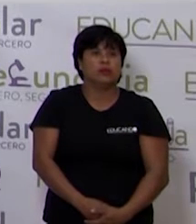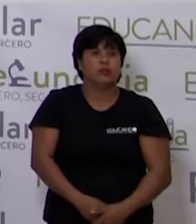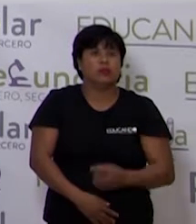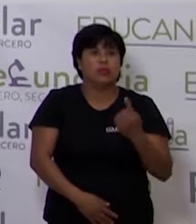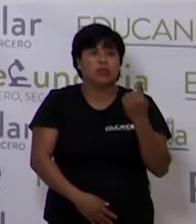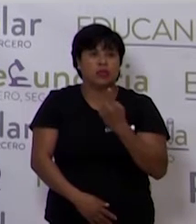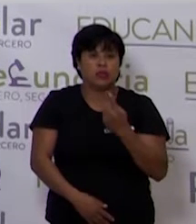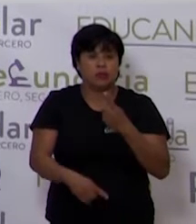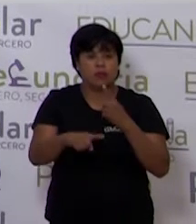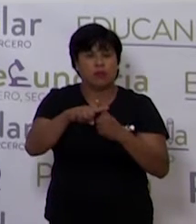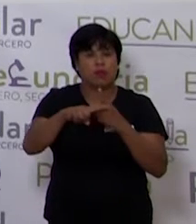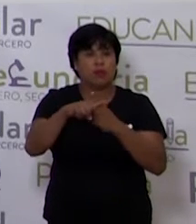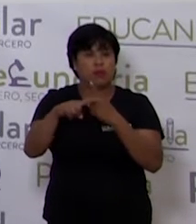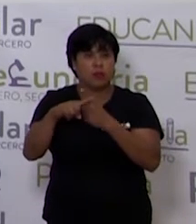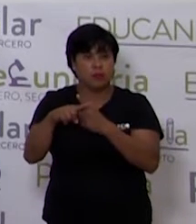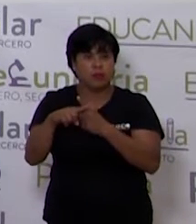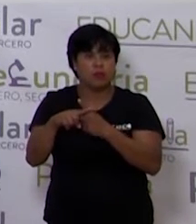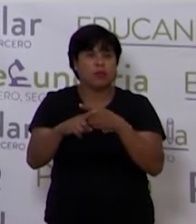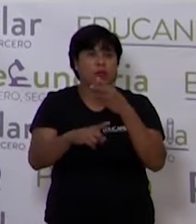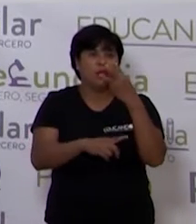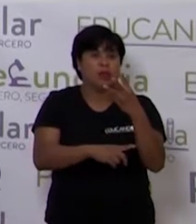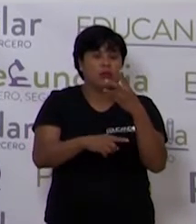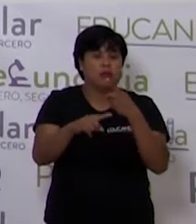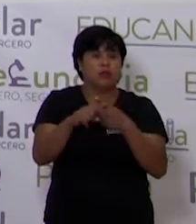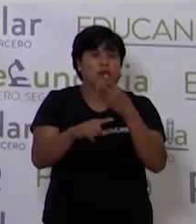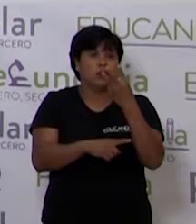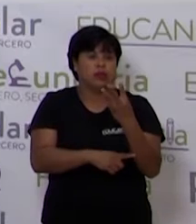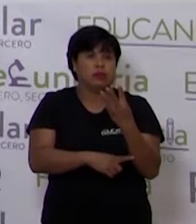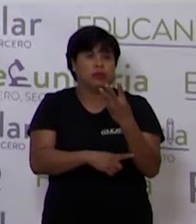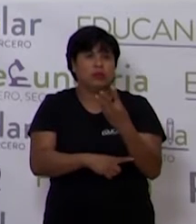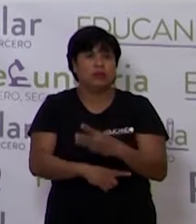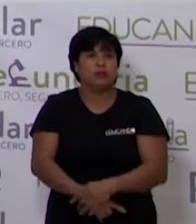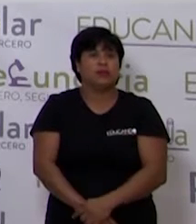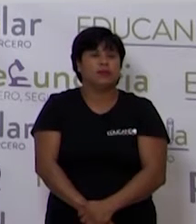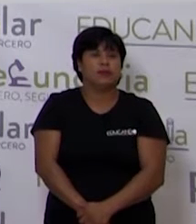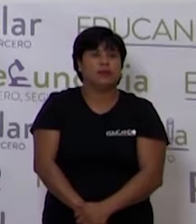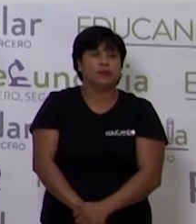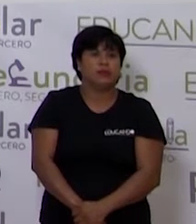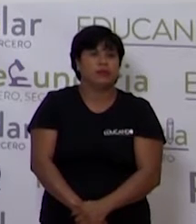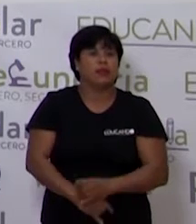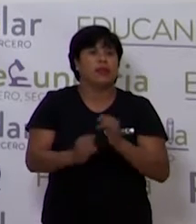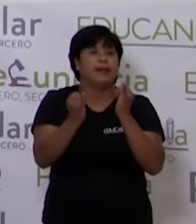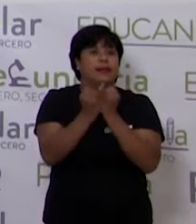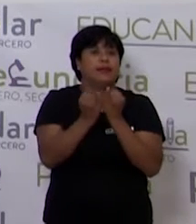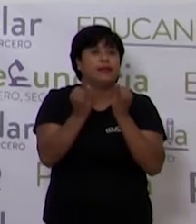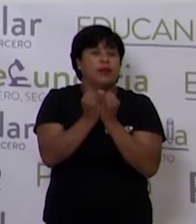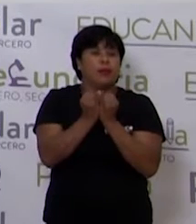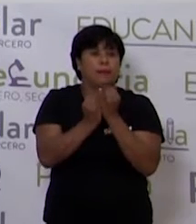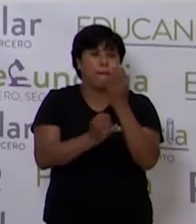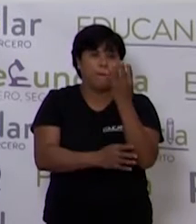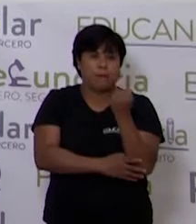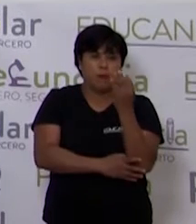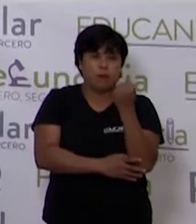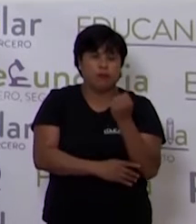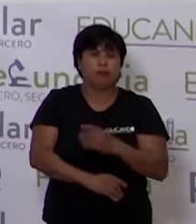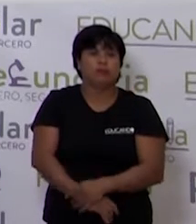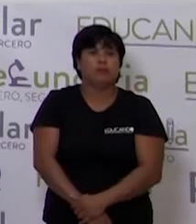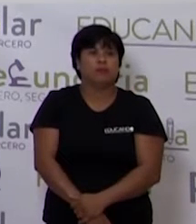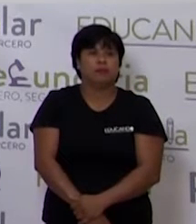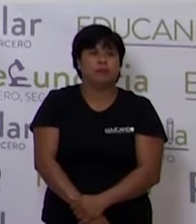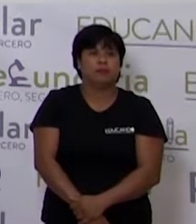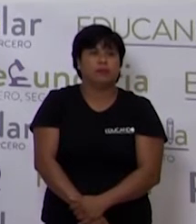que multipliquen 3 por 3 es igual a 9.